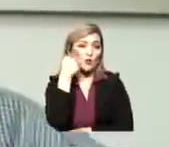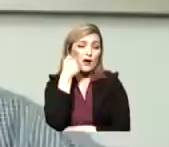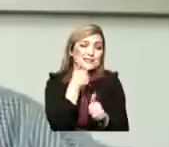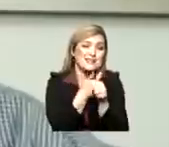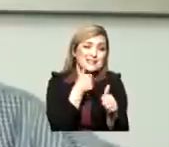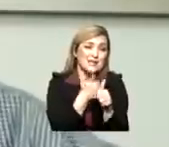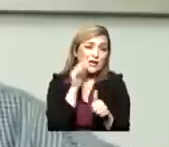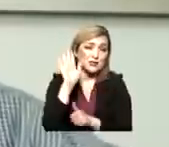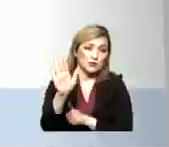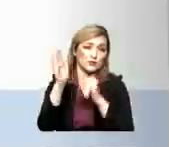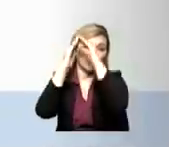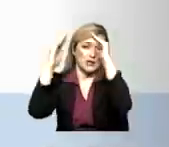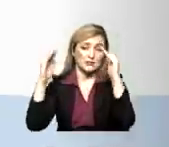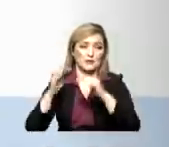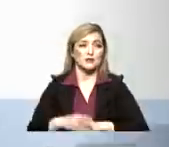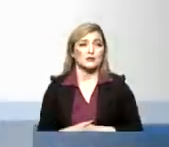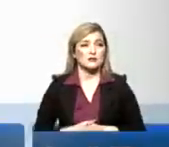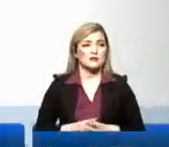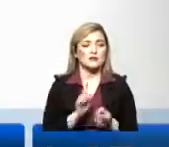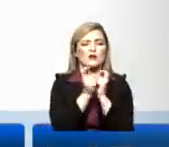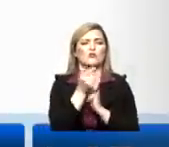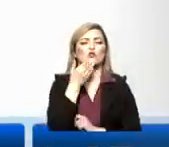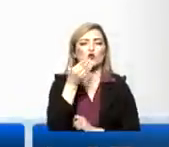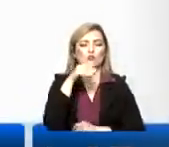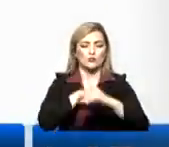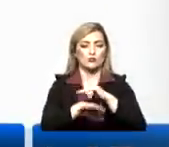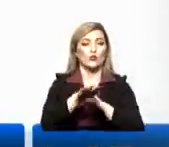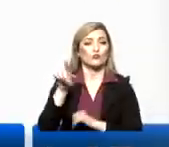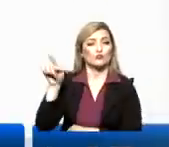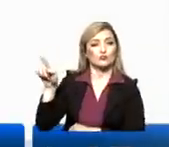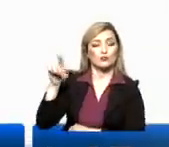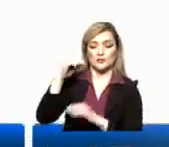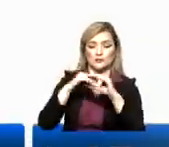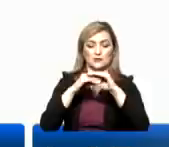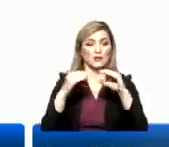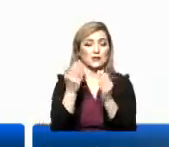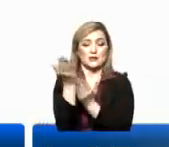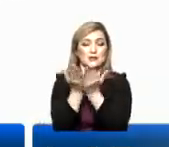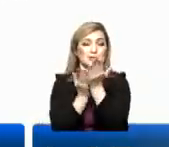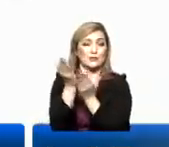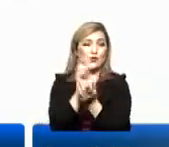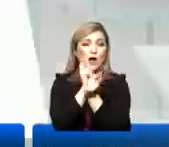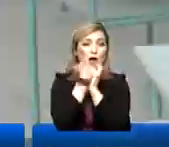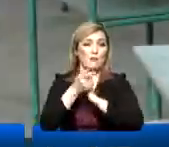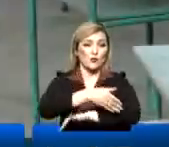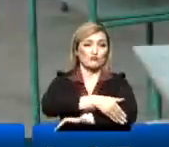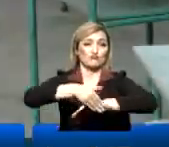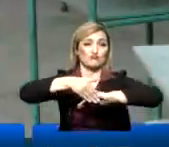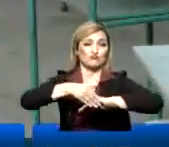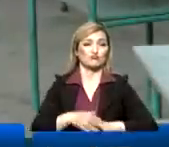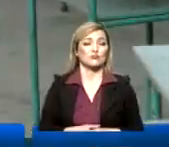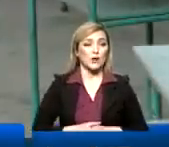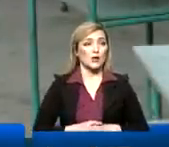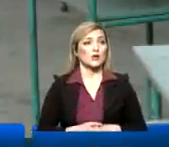más cerca donde actualmente viven. Para realizar el cambio basta con ingresar al portal del CNE, servicios y cambio de domicilio. Allí se